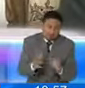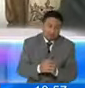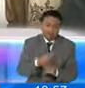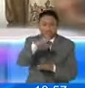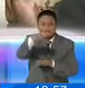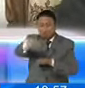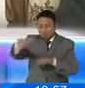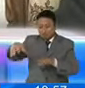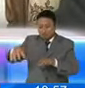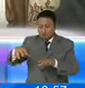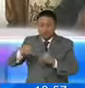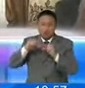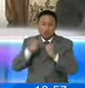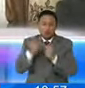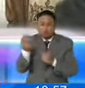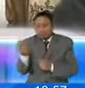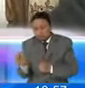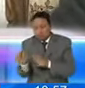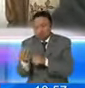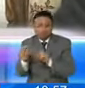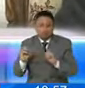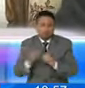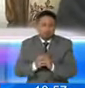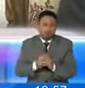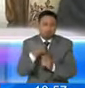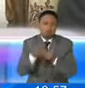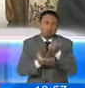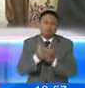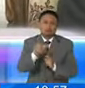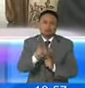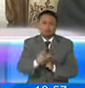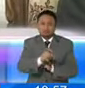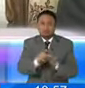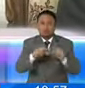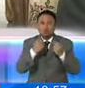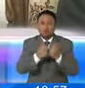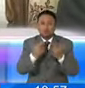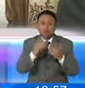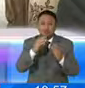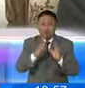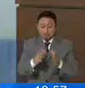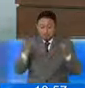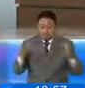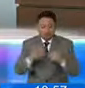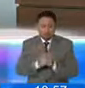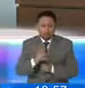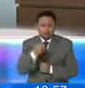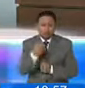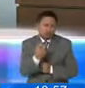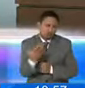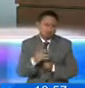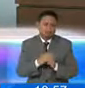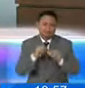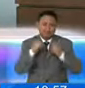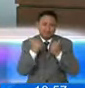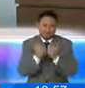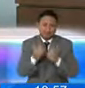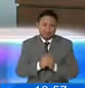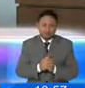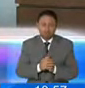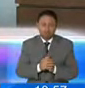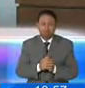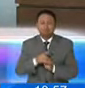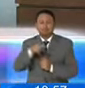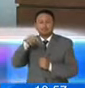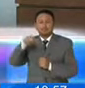o partidos pequeños o partidos que no alcanzaron su mayoría para constituir una bancada. Sobre esa base